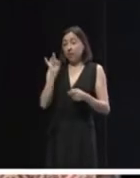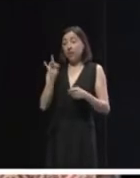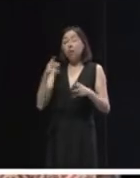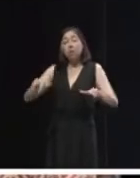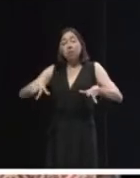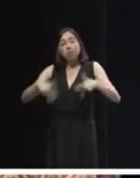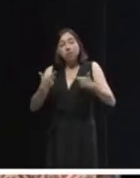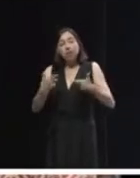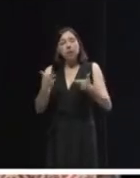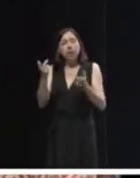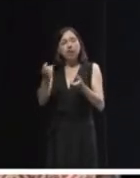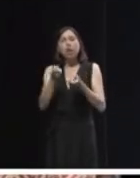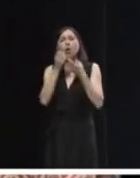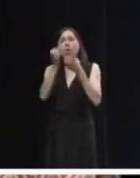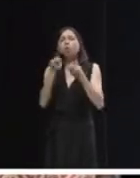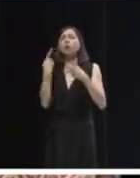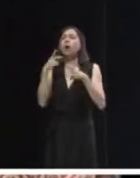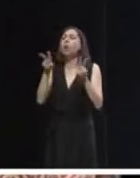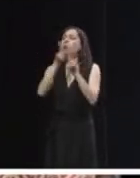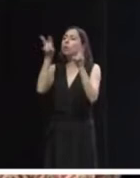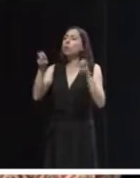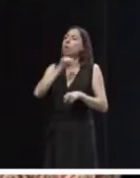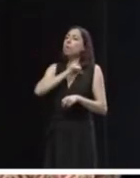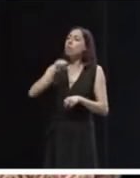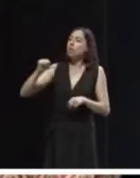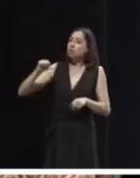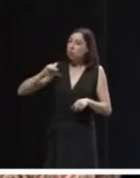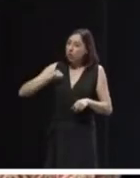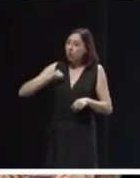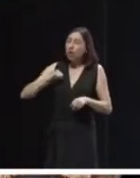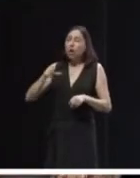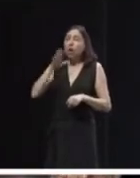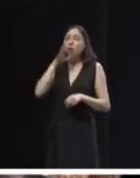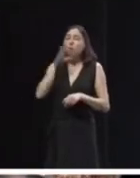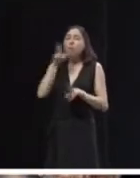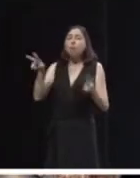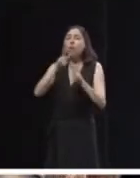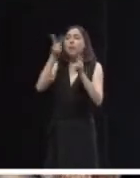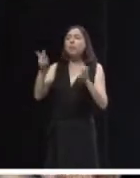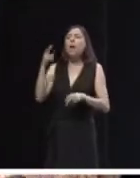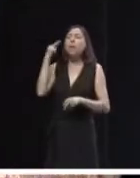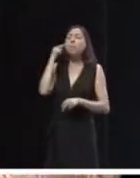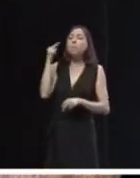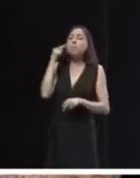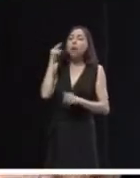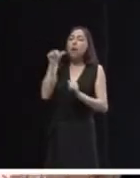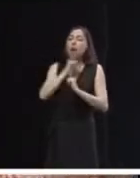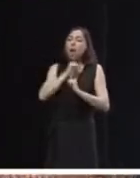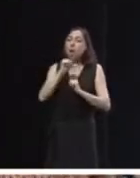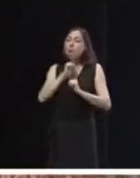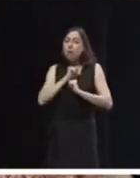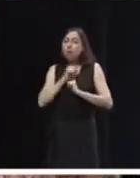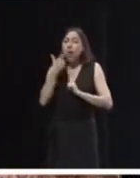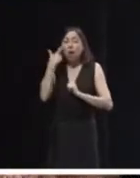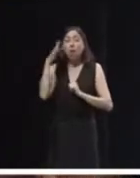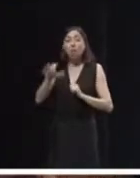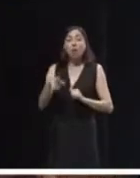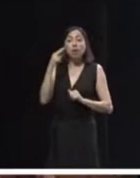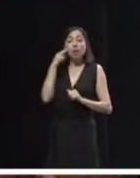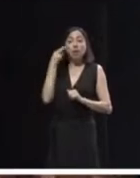contar una cuestión un poco personal, íntima, a propósito del miedo y de la esperanza, ¿no? Parece que el miedo ha cambiado de